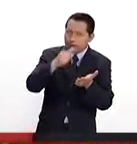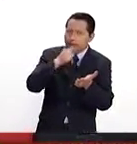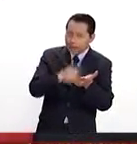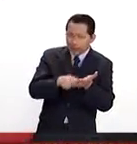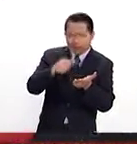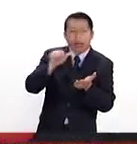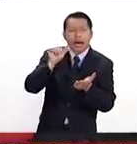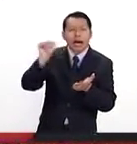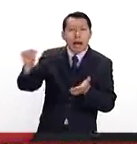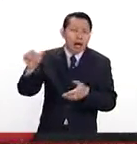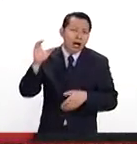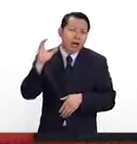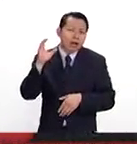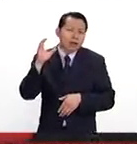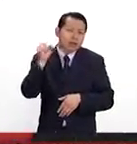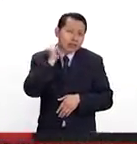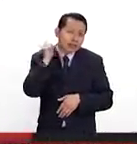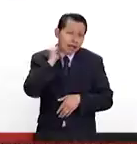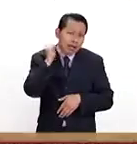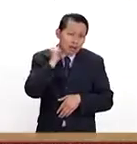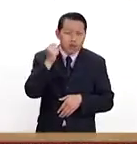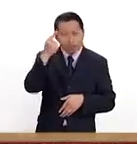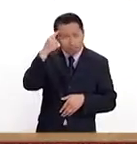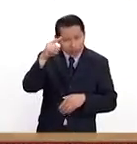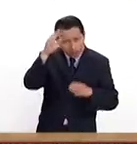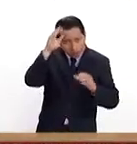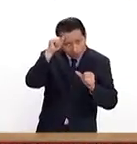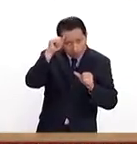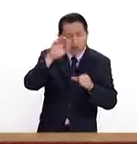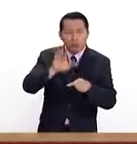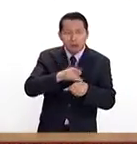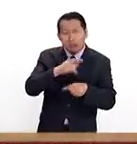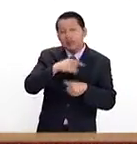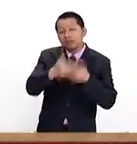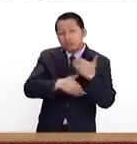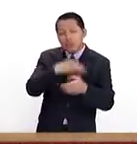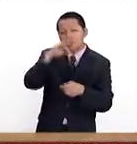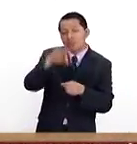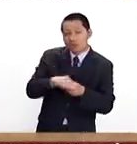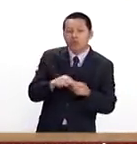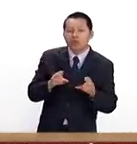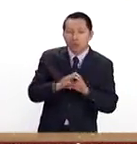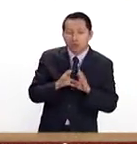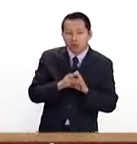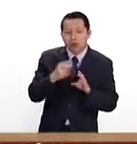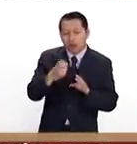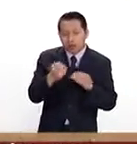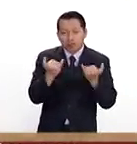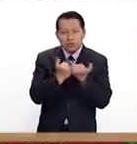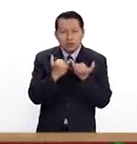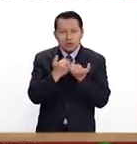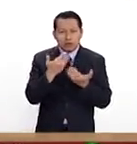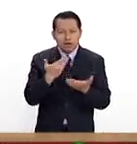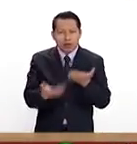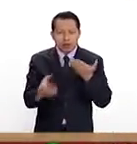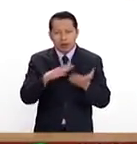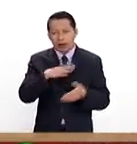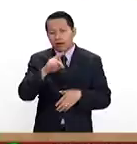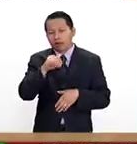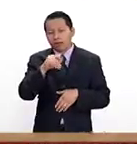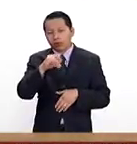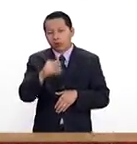le digas que tú y yo estamos de acuerdo, si no se la vas a cobrar en la reelección. Eso es exactamente lo que están haciendo hoy los demócratas, pero al